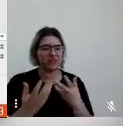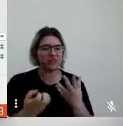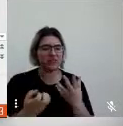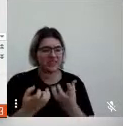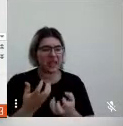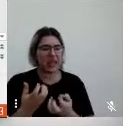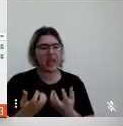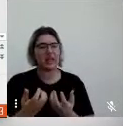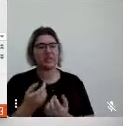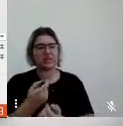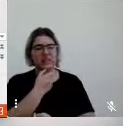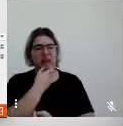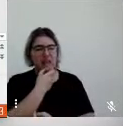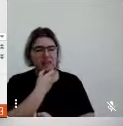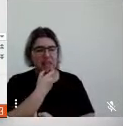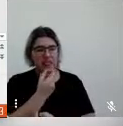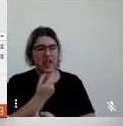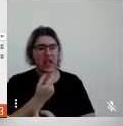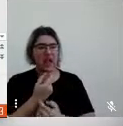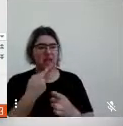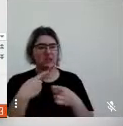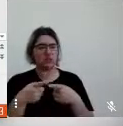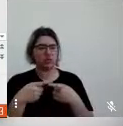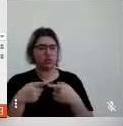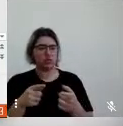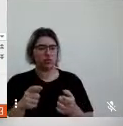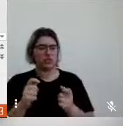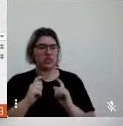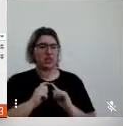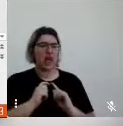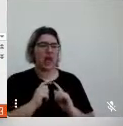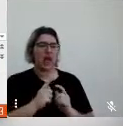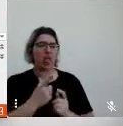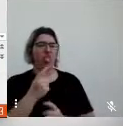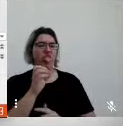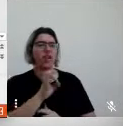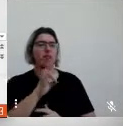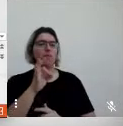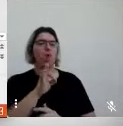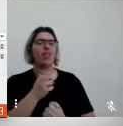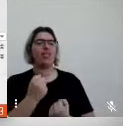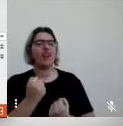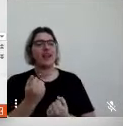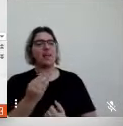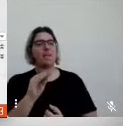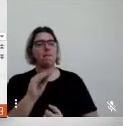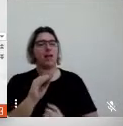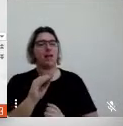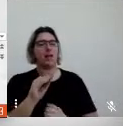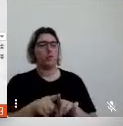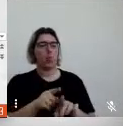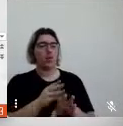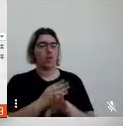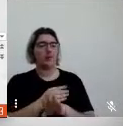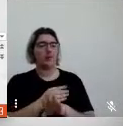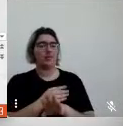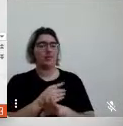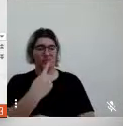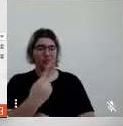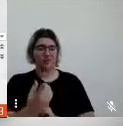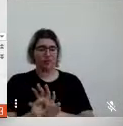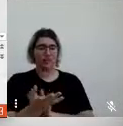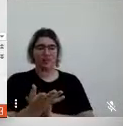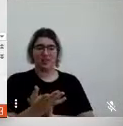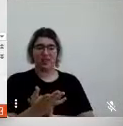alimentos refinados que nos vayan a proporcionar un 10% de energía extra, que es lo que os comentaba antes, que generan los ácidos grasos de